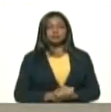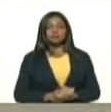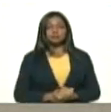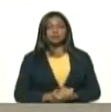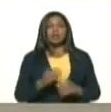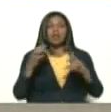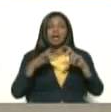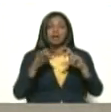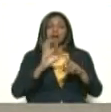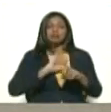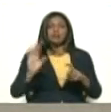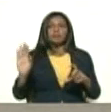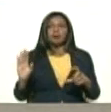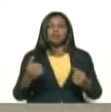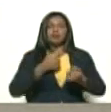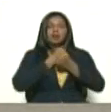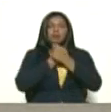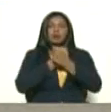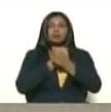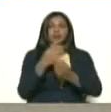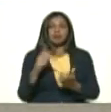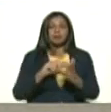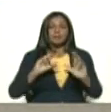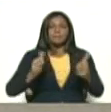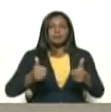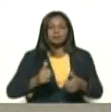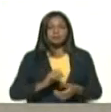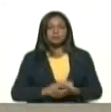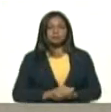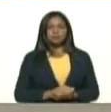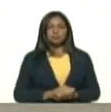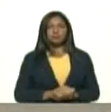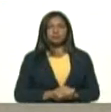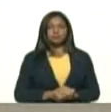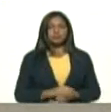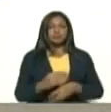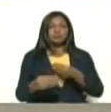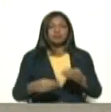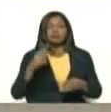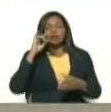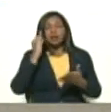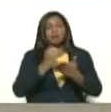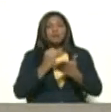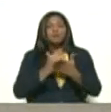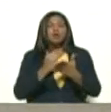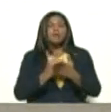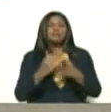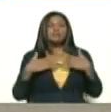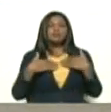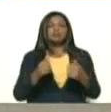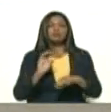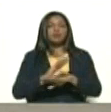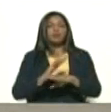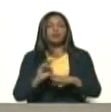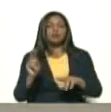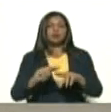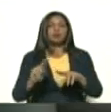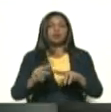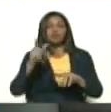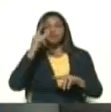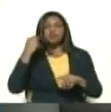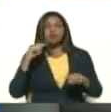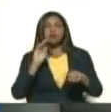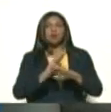Venezuela. Y el carnet de la patria los abraza desde que entran. se les hace la prueba de salud, se les protege a los niños, se